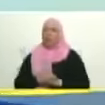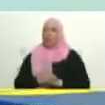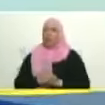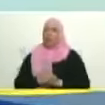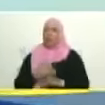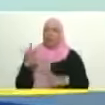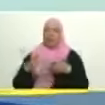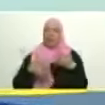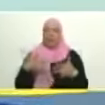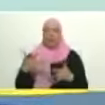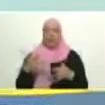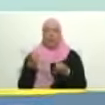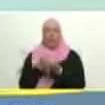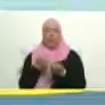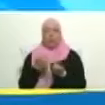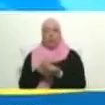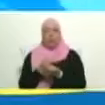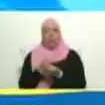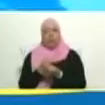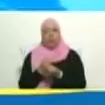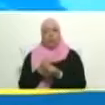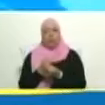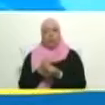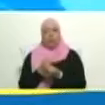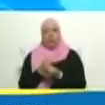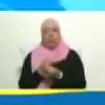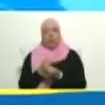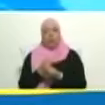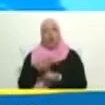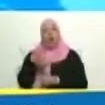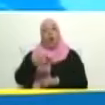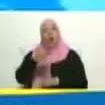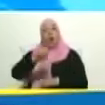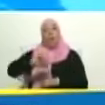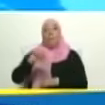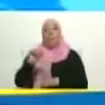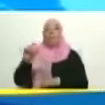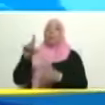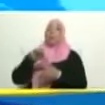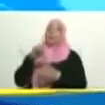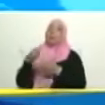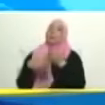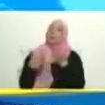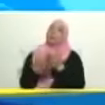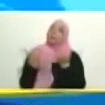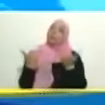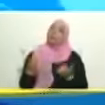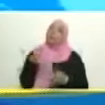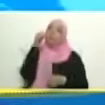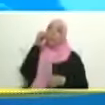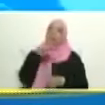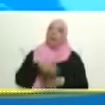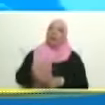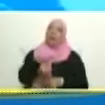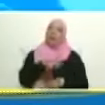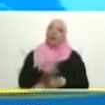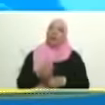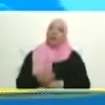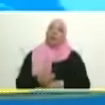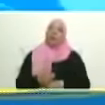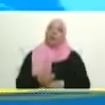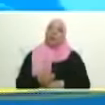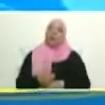digna de exportación para que las policías latinoamericanas vean que un país puede ser